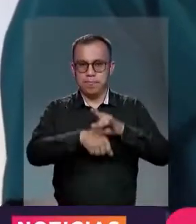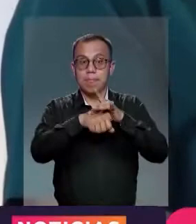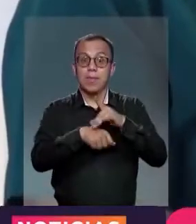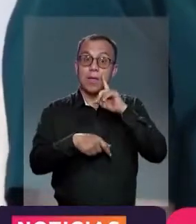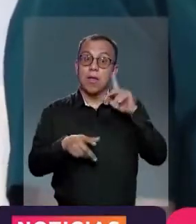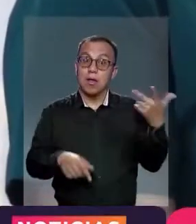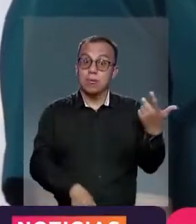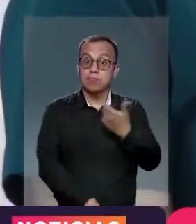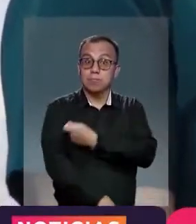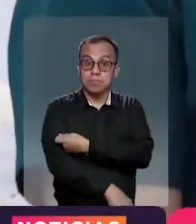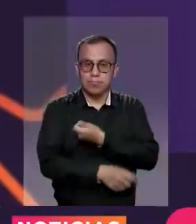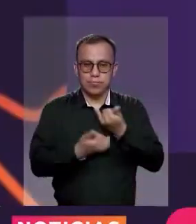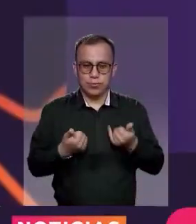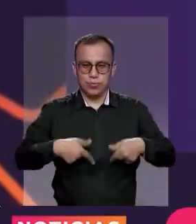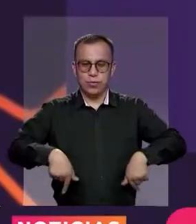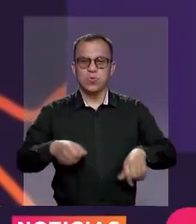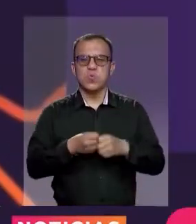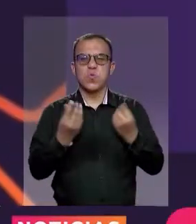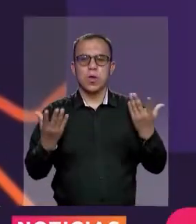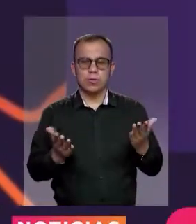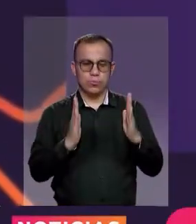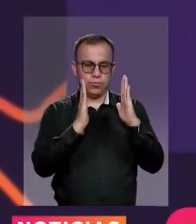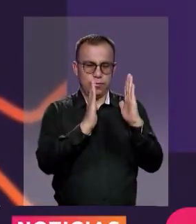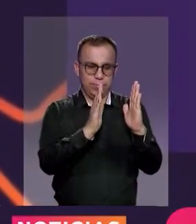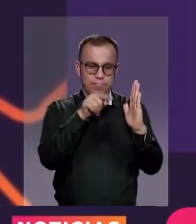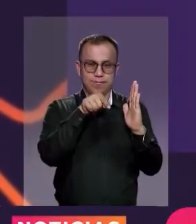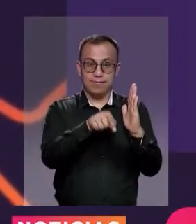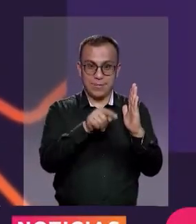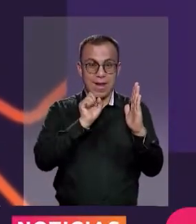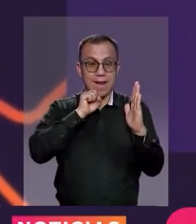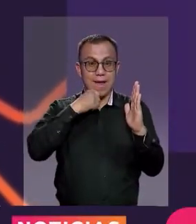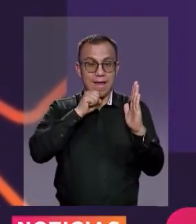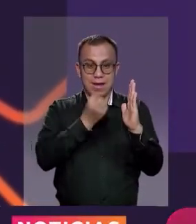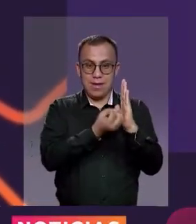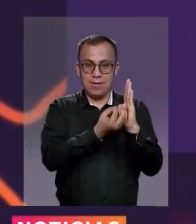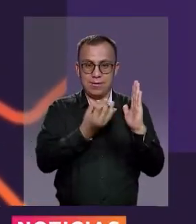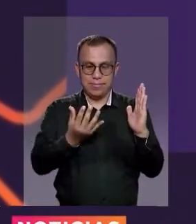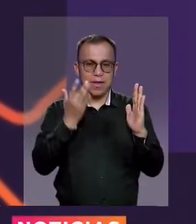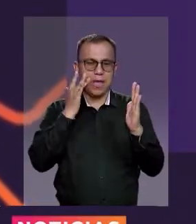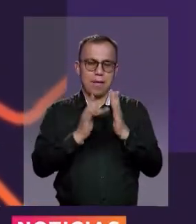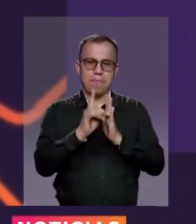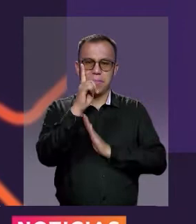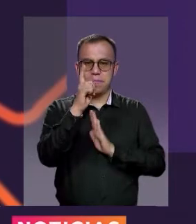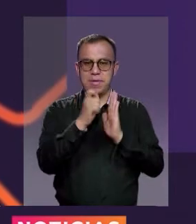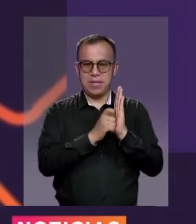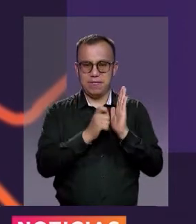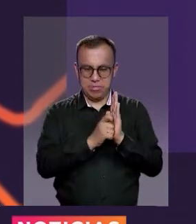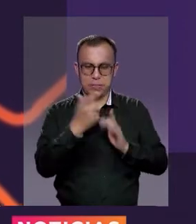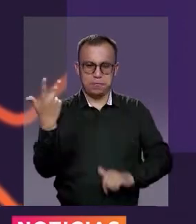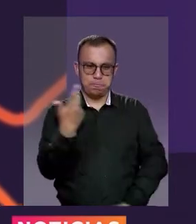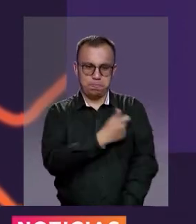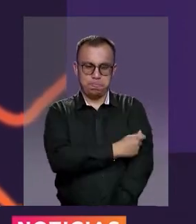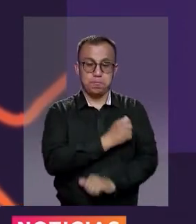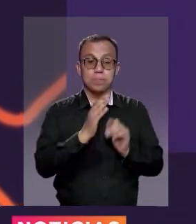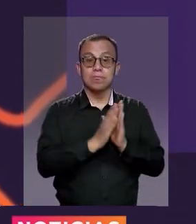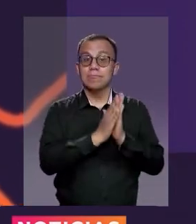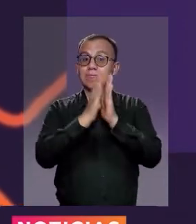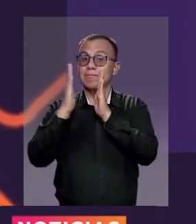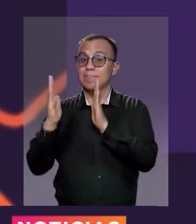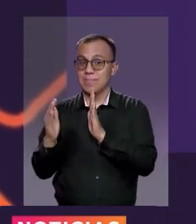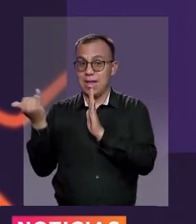biológicos aplicados en la capital, el 73,57% corresponde a la primera dosis de las personas priorizadas y